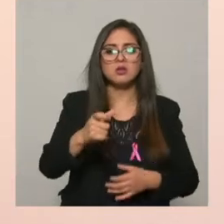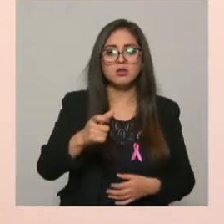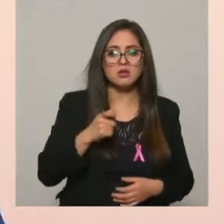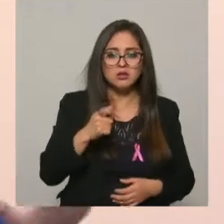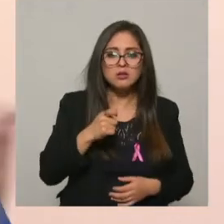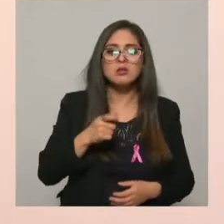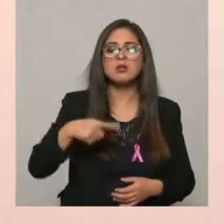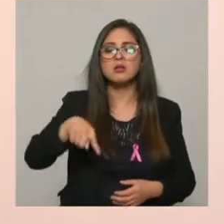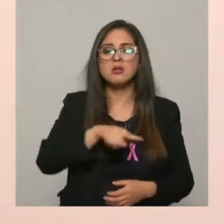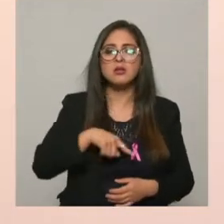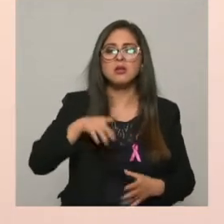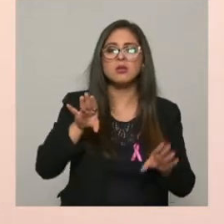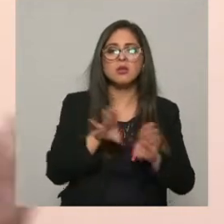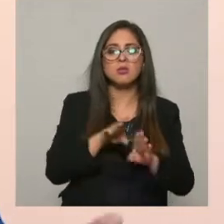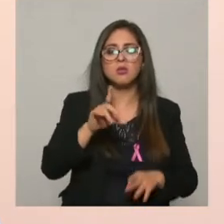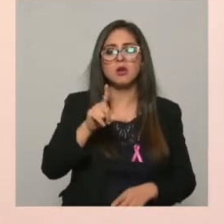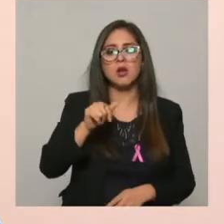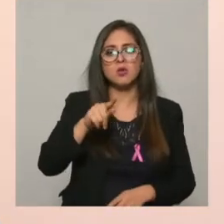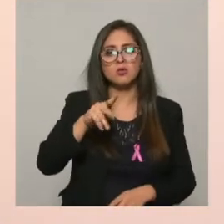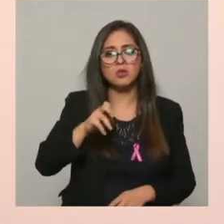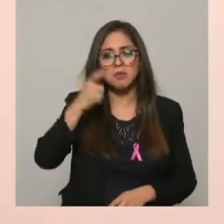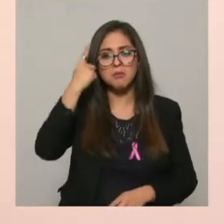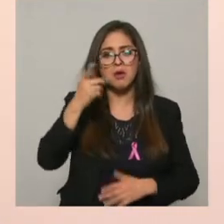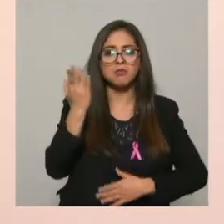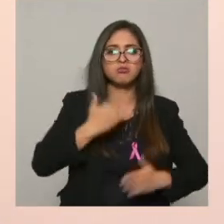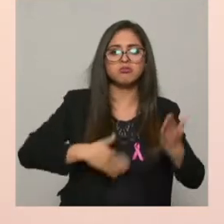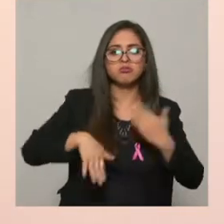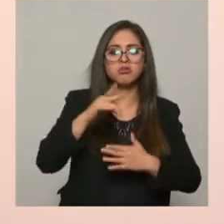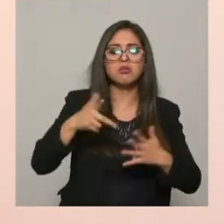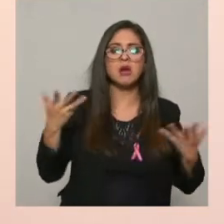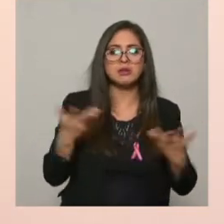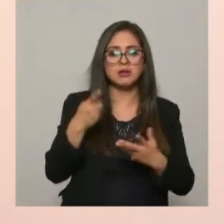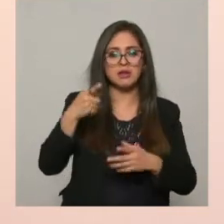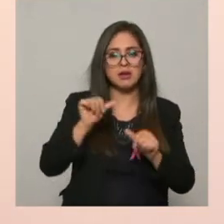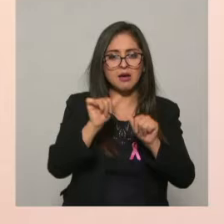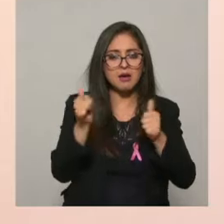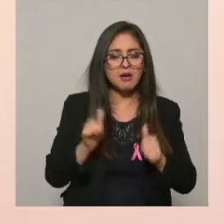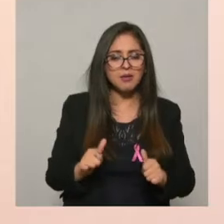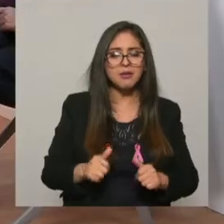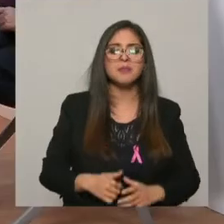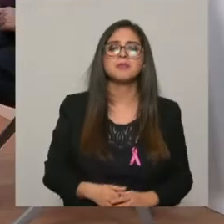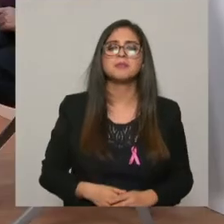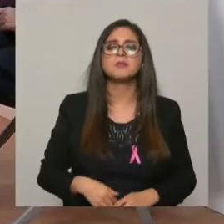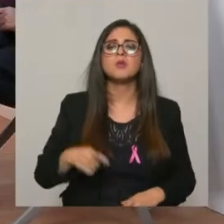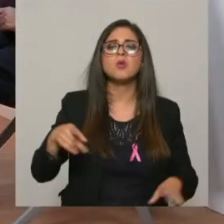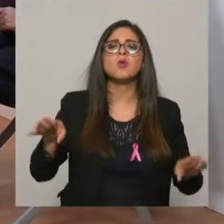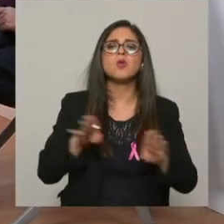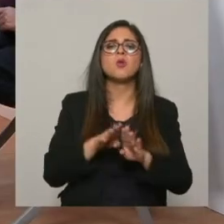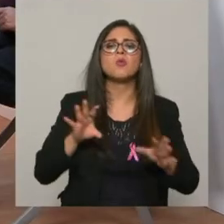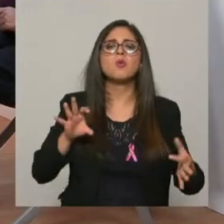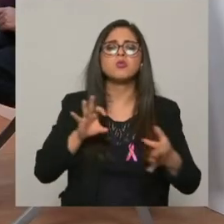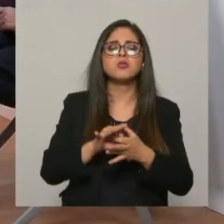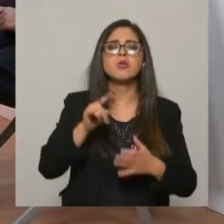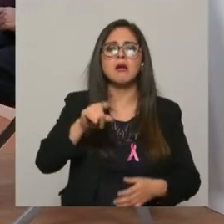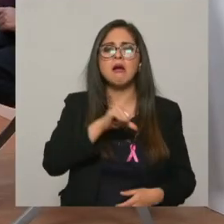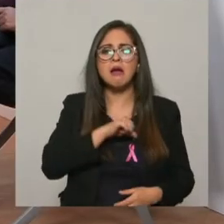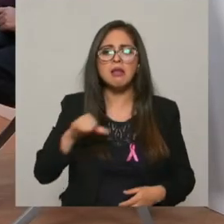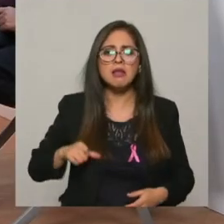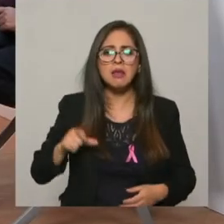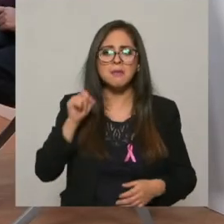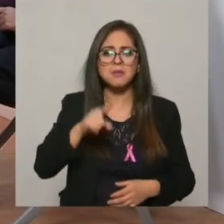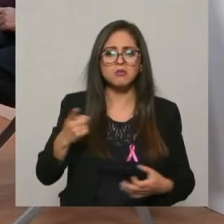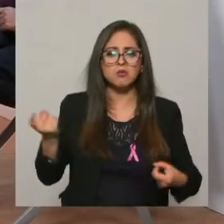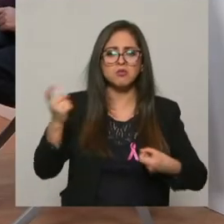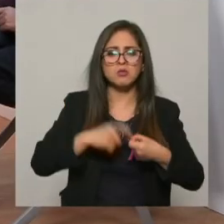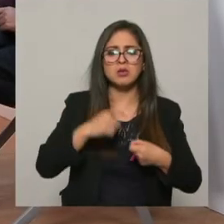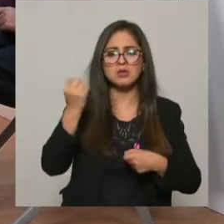Levantando esta zona lacustre para también promover el arte. ¿Y cómo se han involucrado las alcaldías, Argel Gómez, con la Secretaría de Cultura de